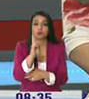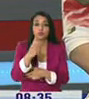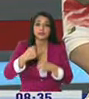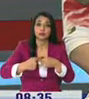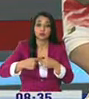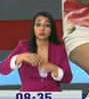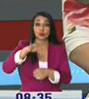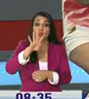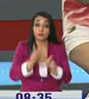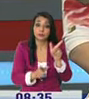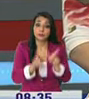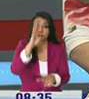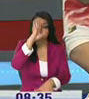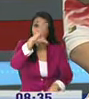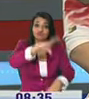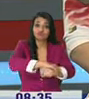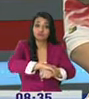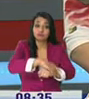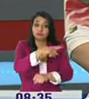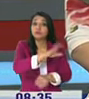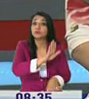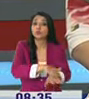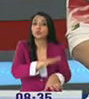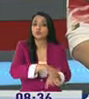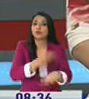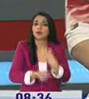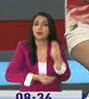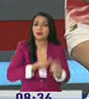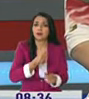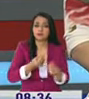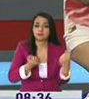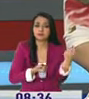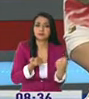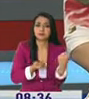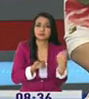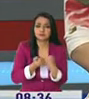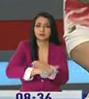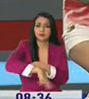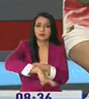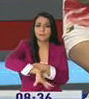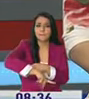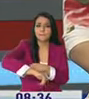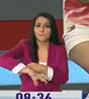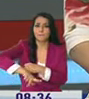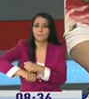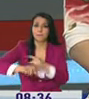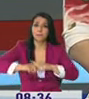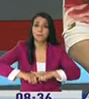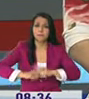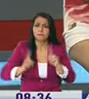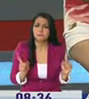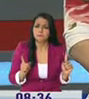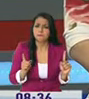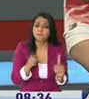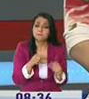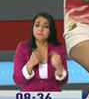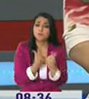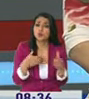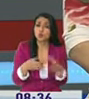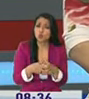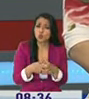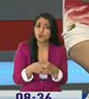detenidos 4 sujetos acusados de estar dedicados al robo de autopartes de vehículos. Lo curioso es que se presume que la supuesta banda